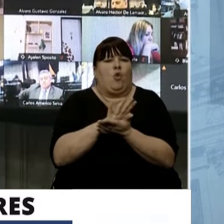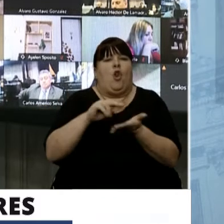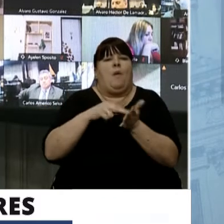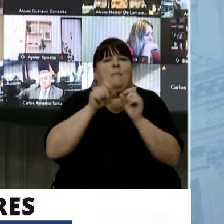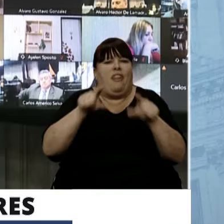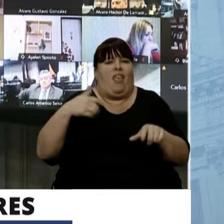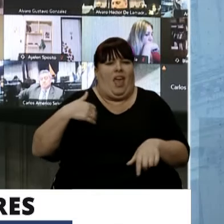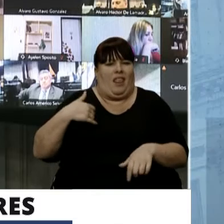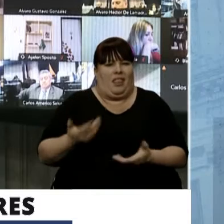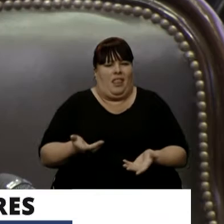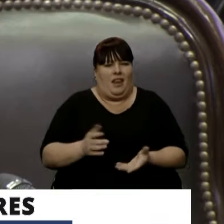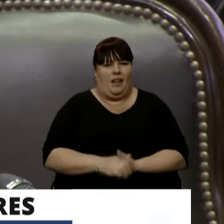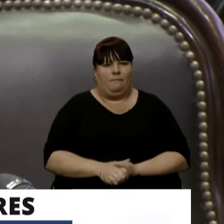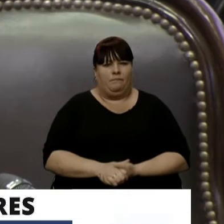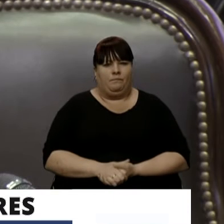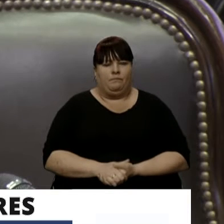de los argentinos.